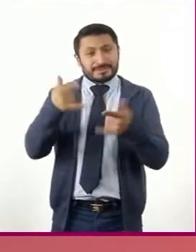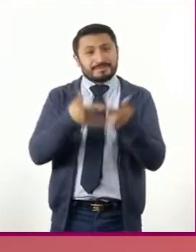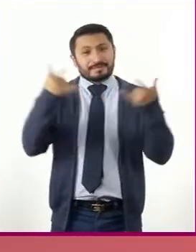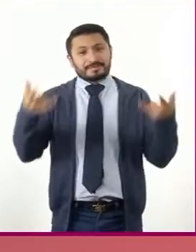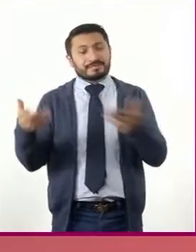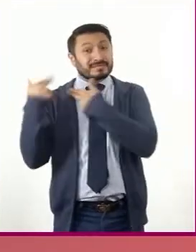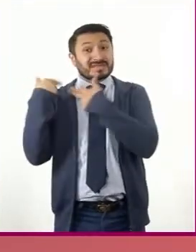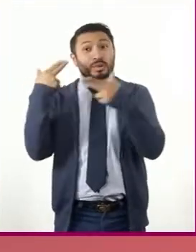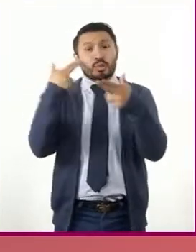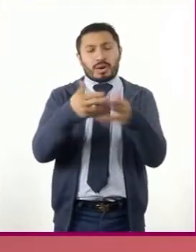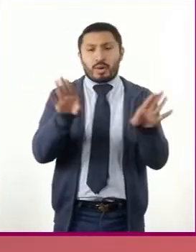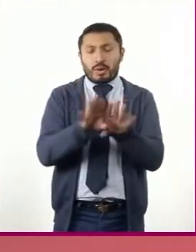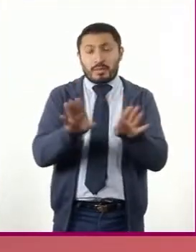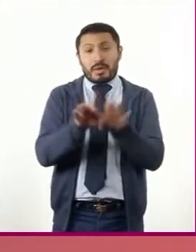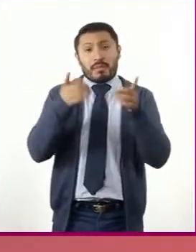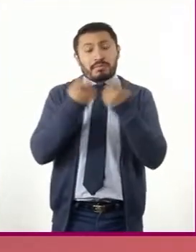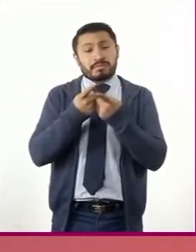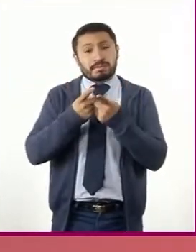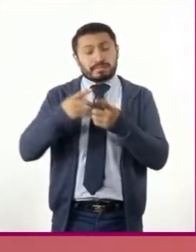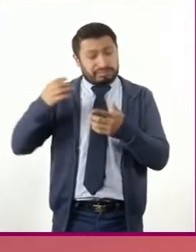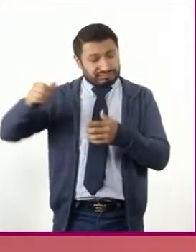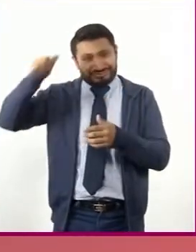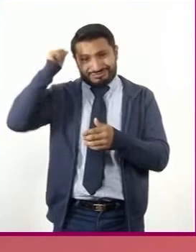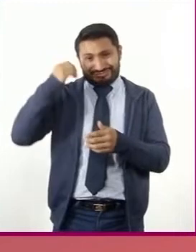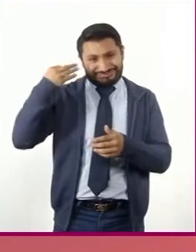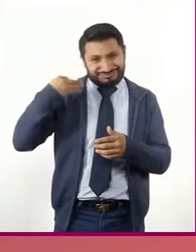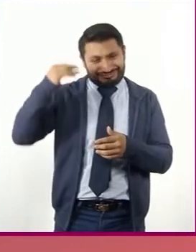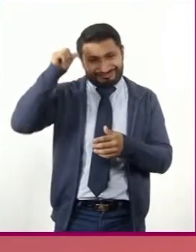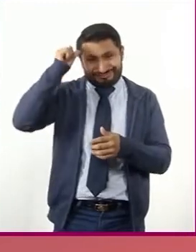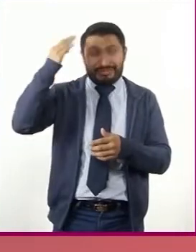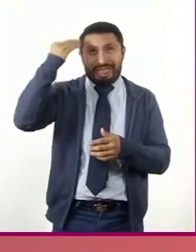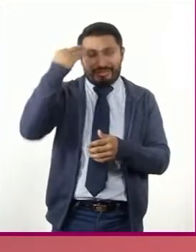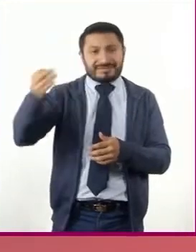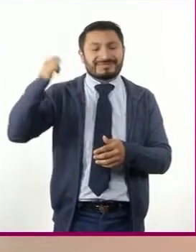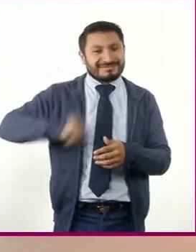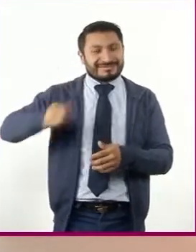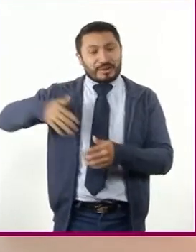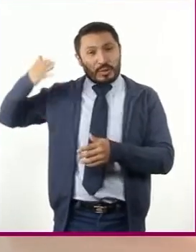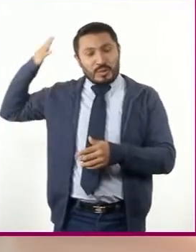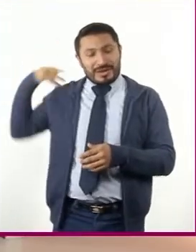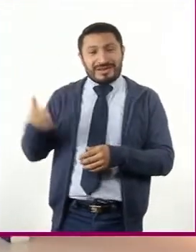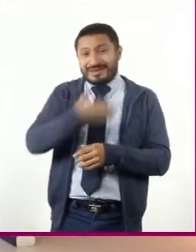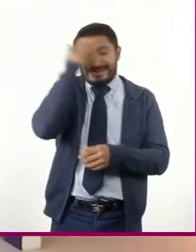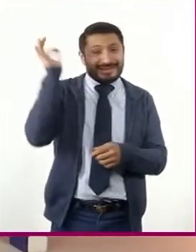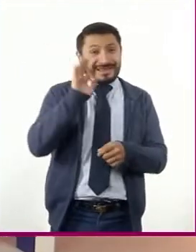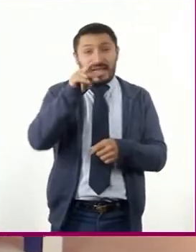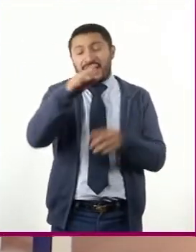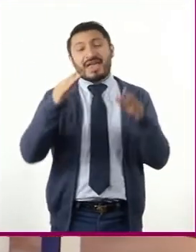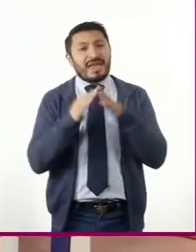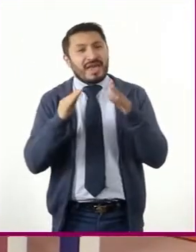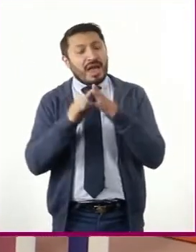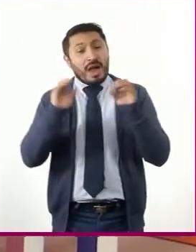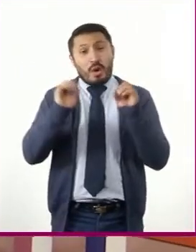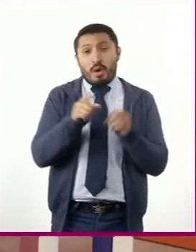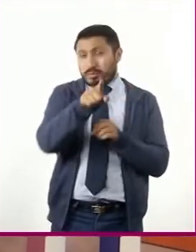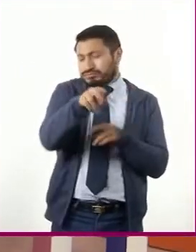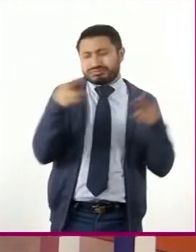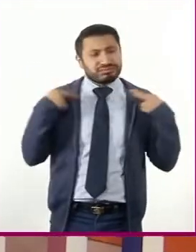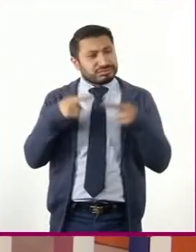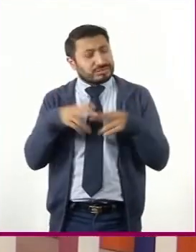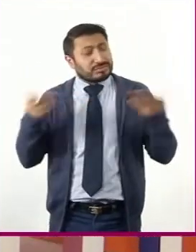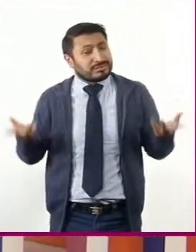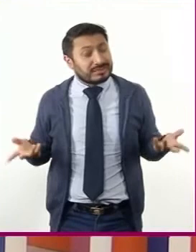que se desarrollan en épocas lejanas? No sé si les suceda en casa o a usted, profesora